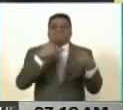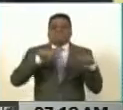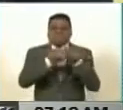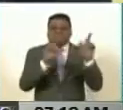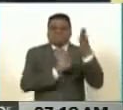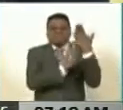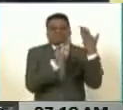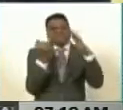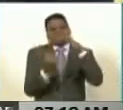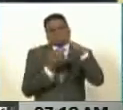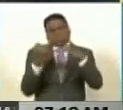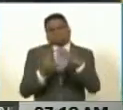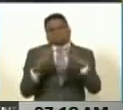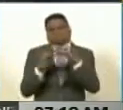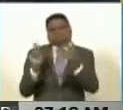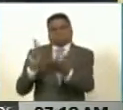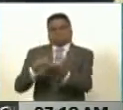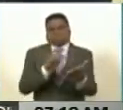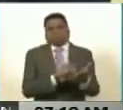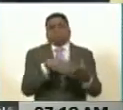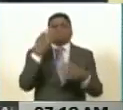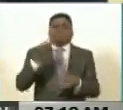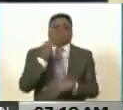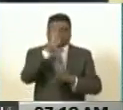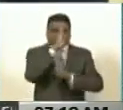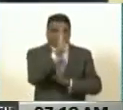que aporte siempre hacia la paz.